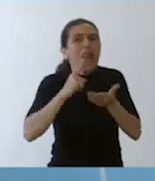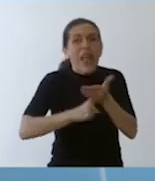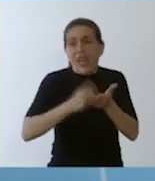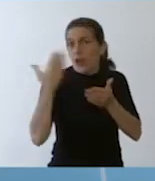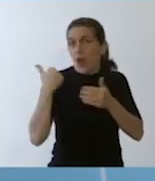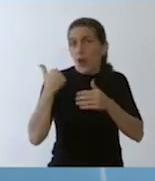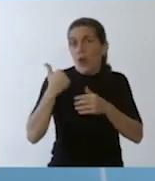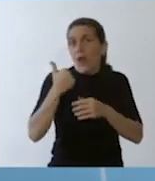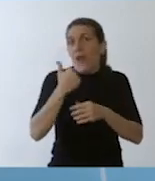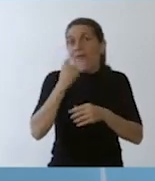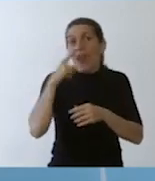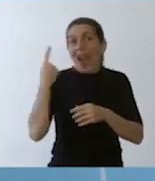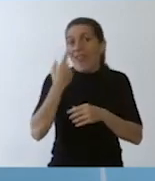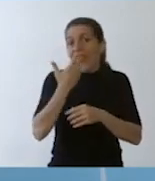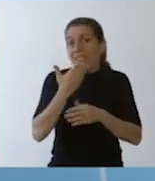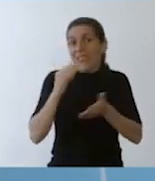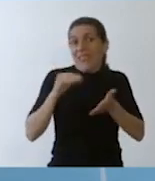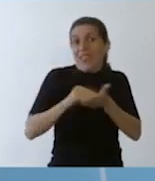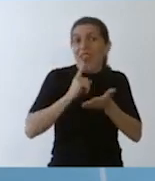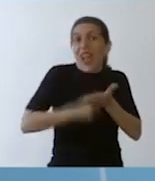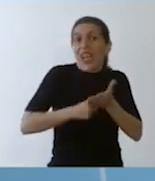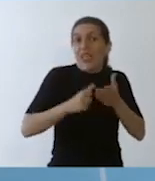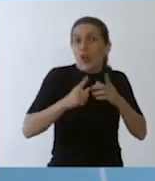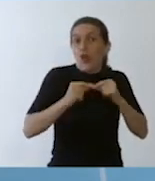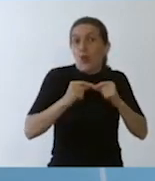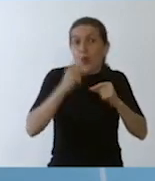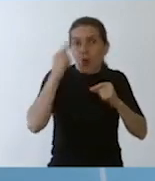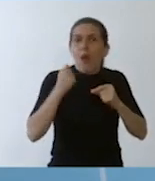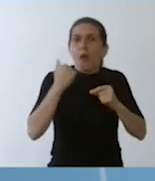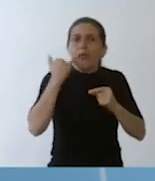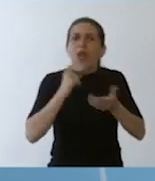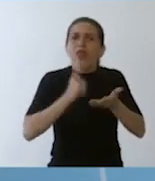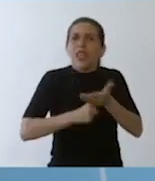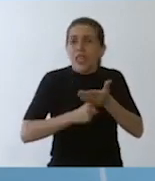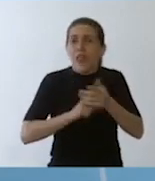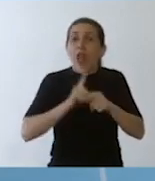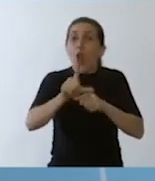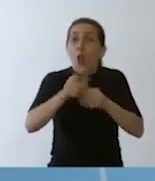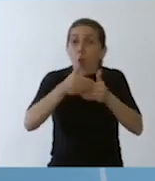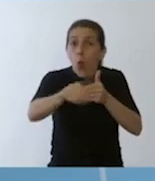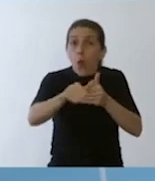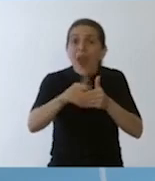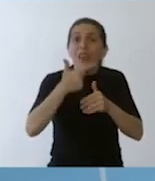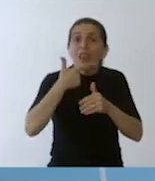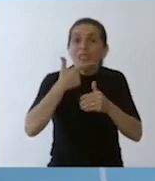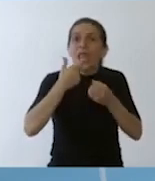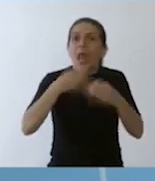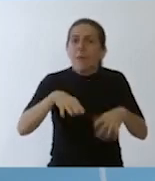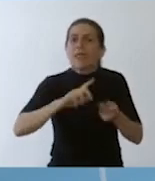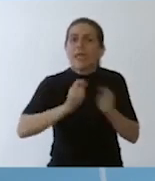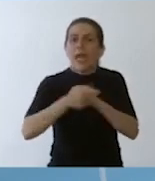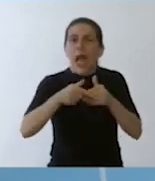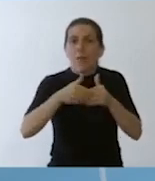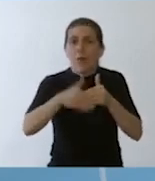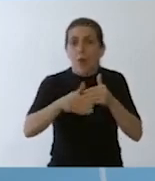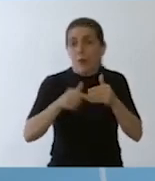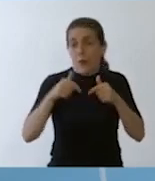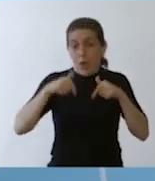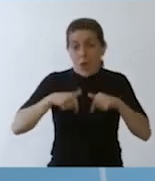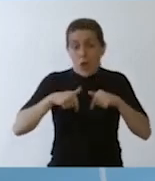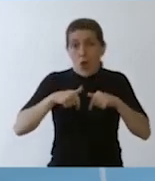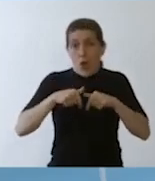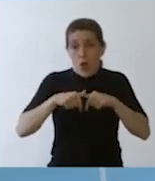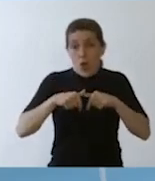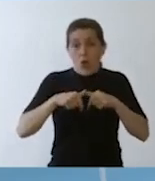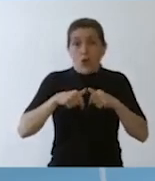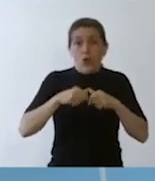presidente Fernández ayer, restringimos esas operaciones a partir del día lunes 17. Hasta el día lunes vamos a